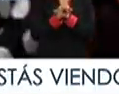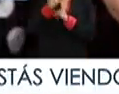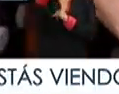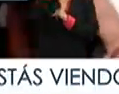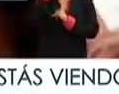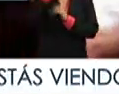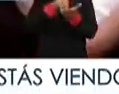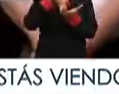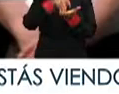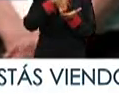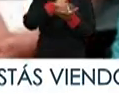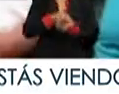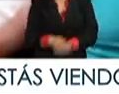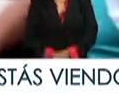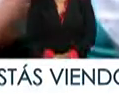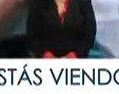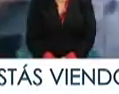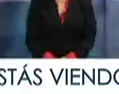de Cultura de Saltillo.